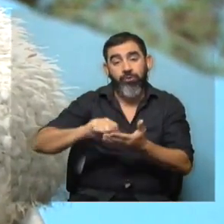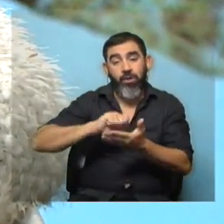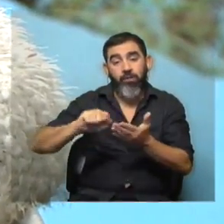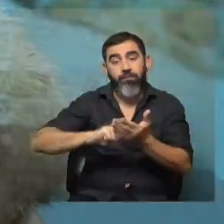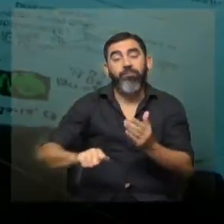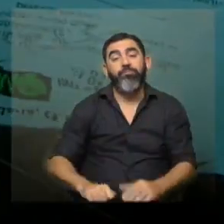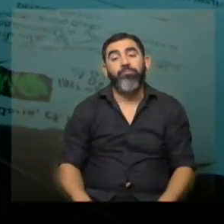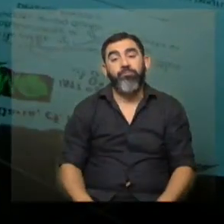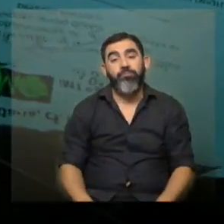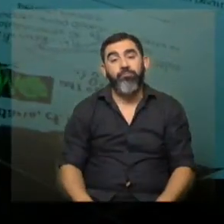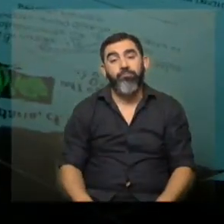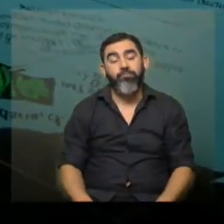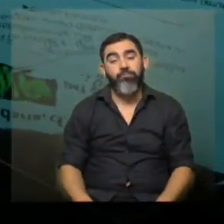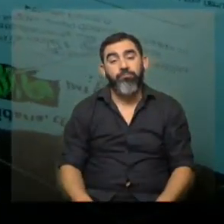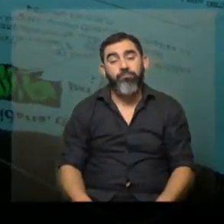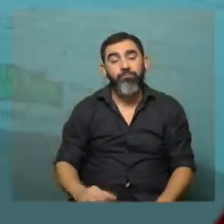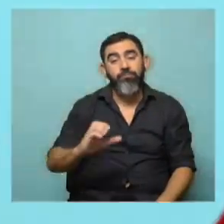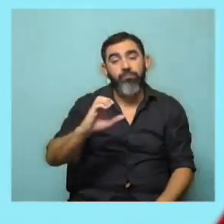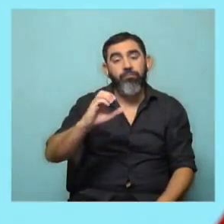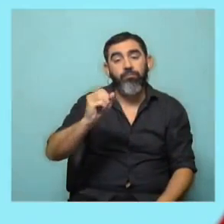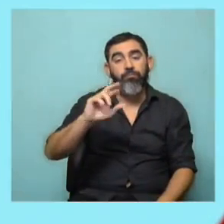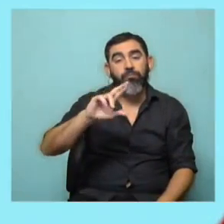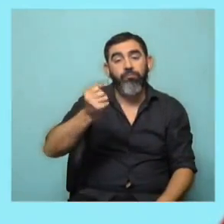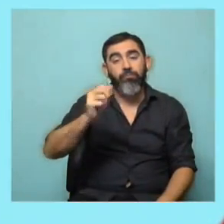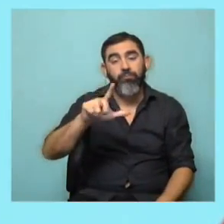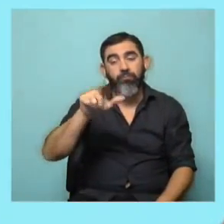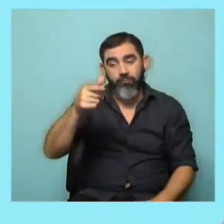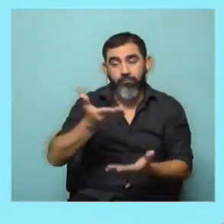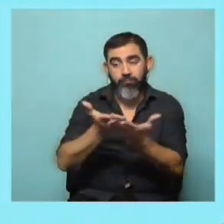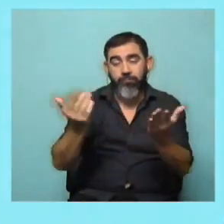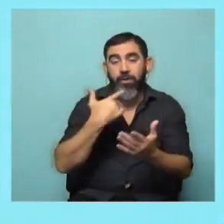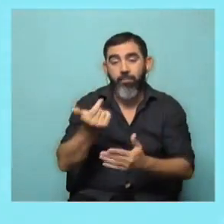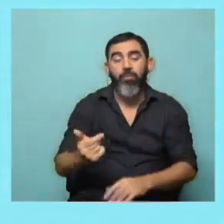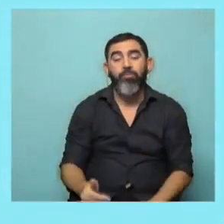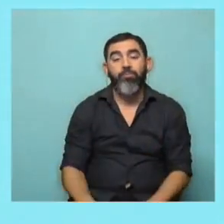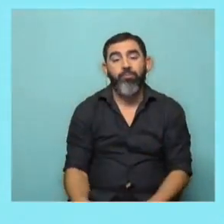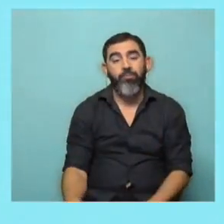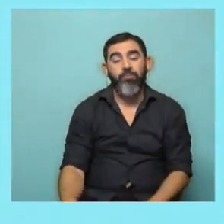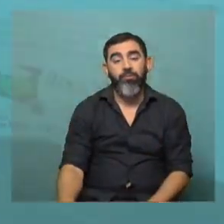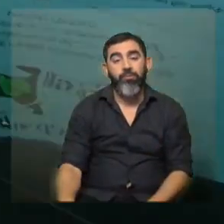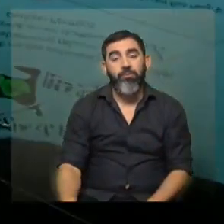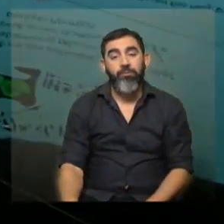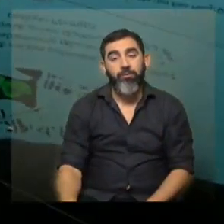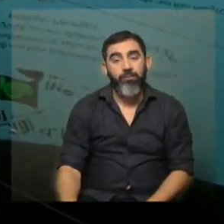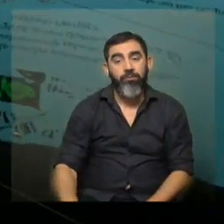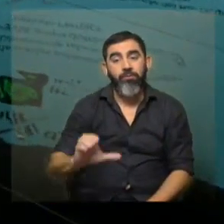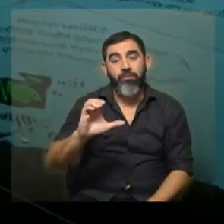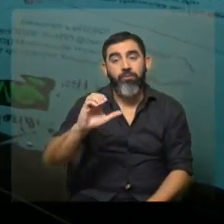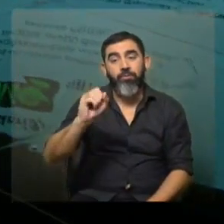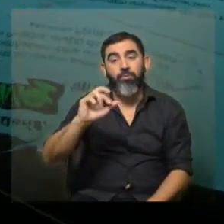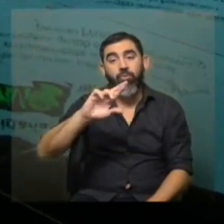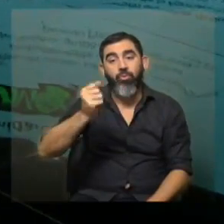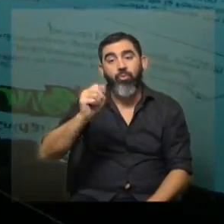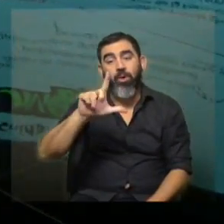Excelente. Hablabas de corales, hace un rato hablaban ambos de corales, acá tenemos coralitos. Ahí estamos viendo corales. Ahí está, esos son coralitos que a veces, por ejemplo,